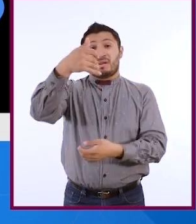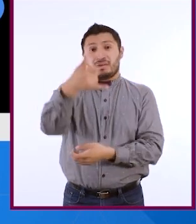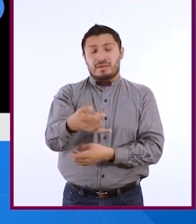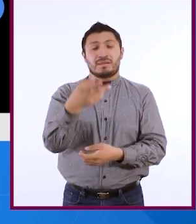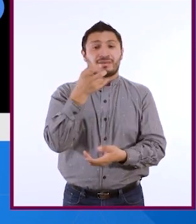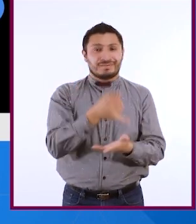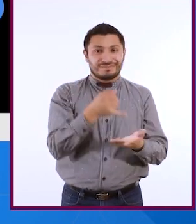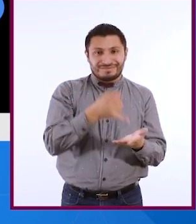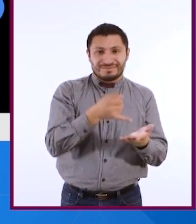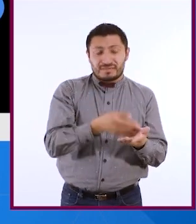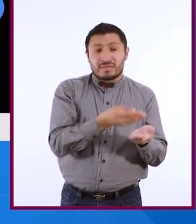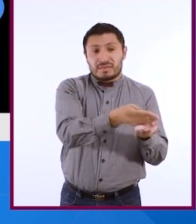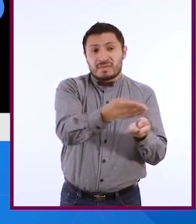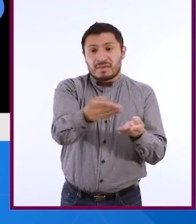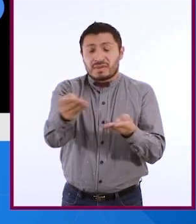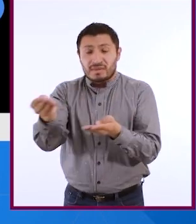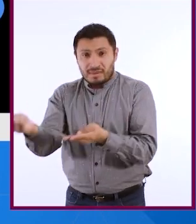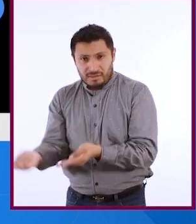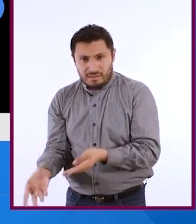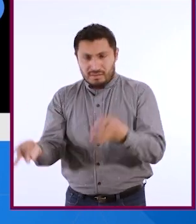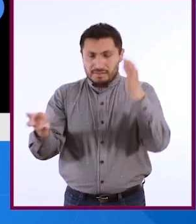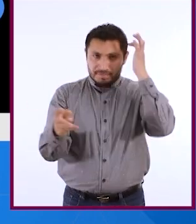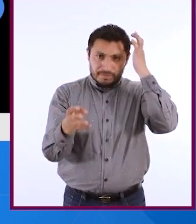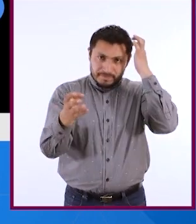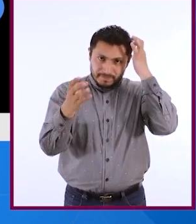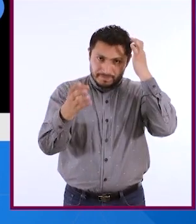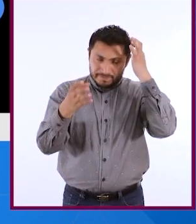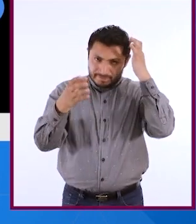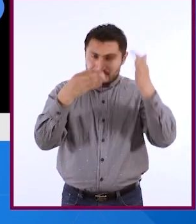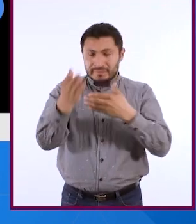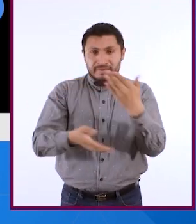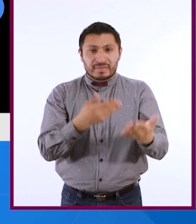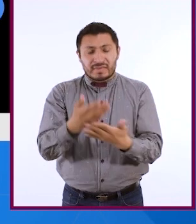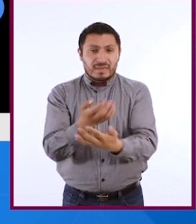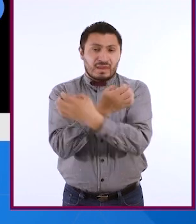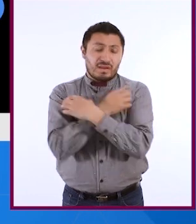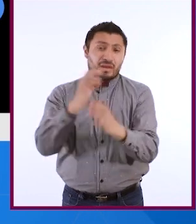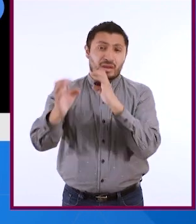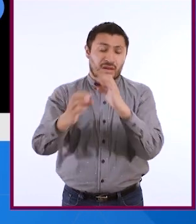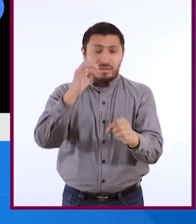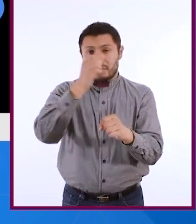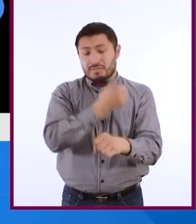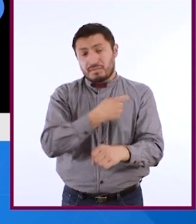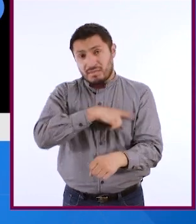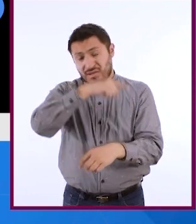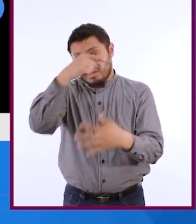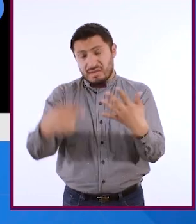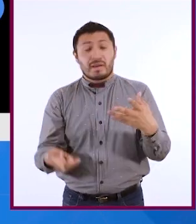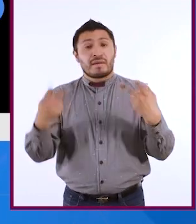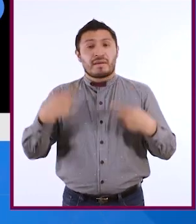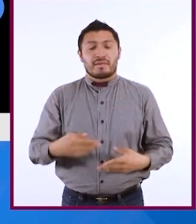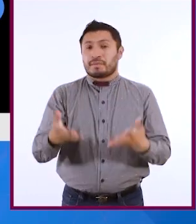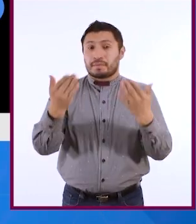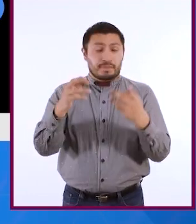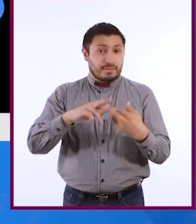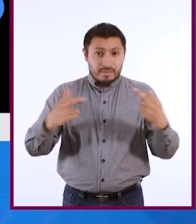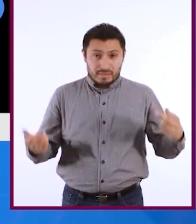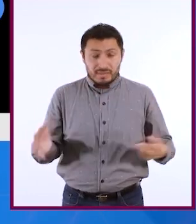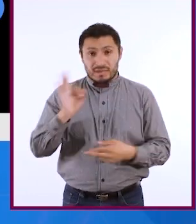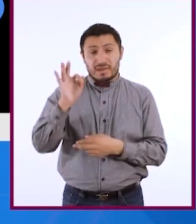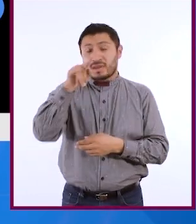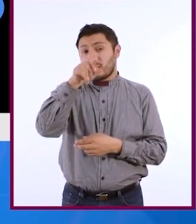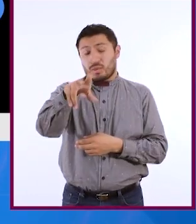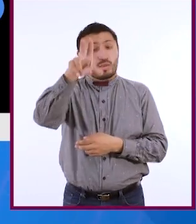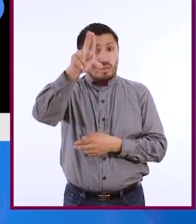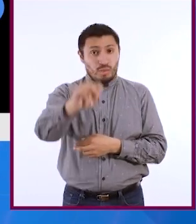transfiere esos impuestos por vía, por ejemplo, de provisión de servicios como educación, salud, etcétera, a las personas que menos recursos tienen. Si no haces